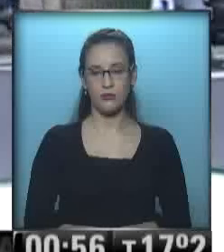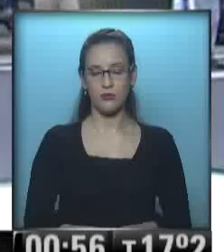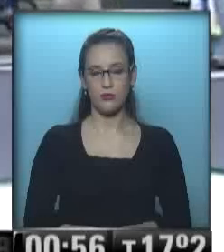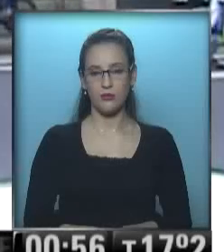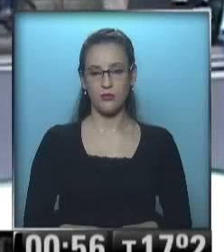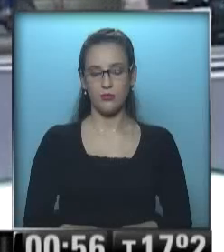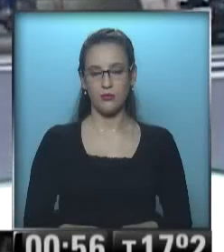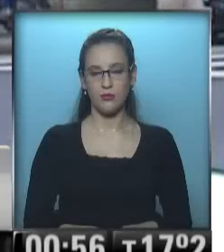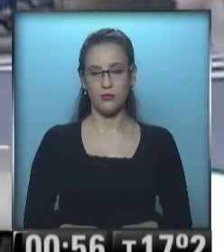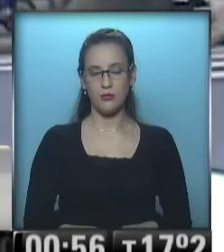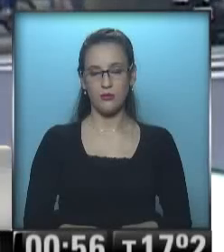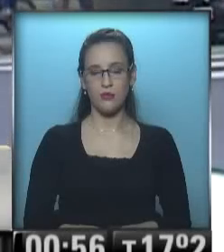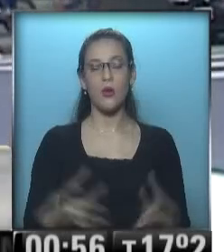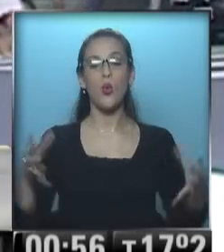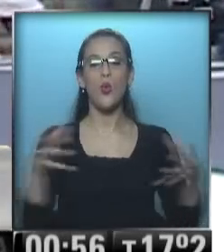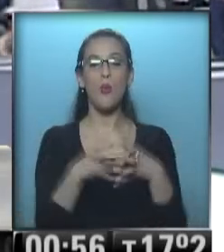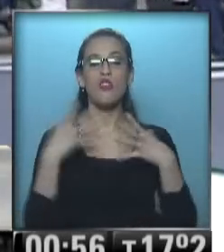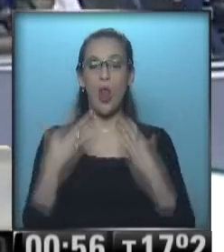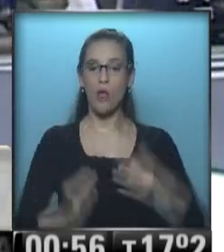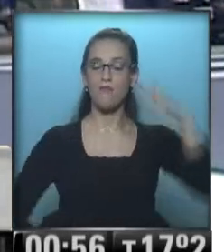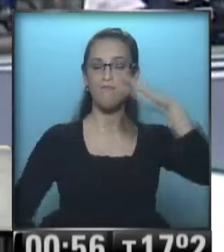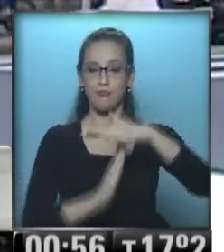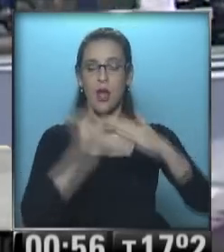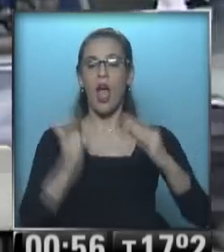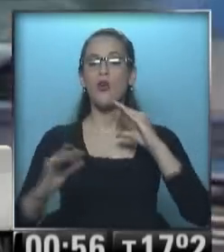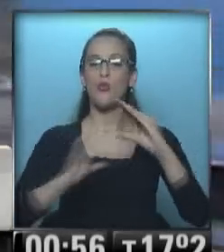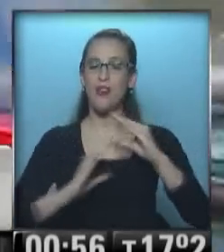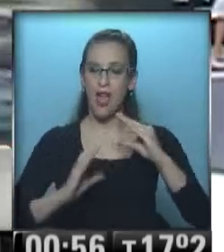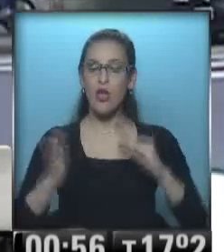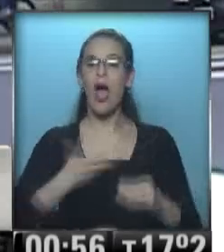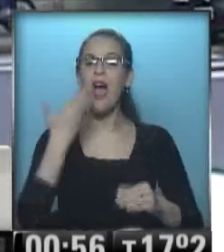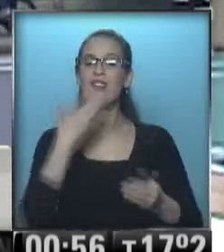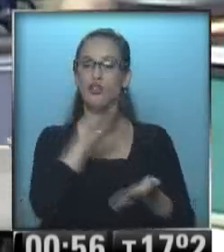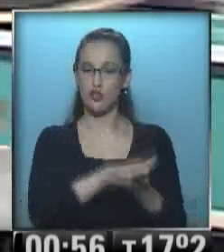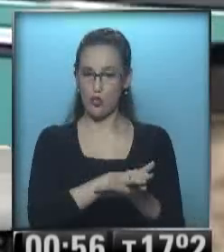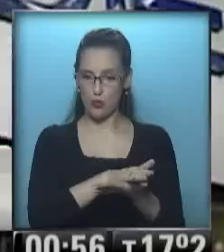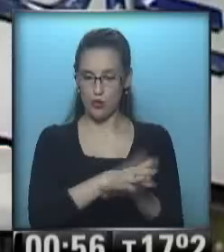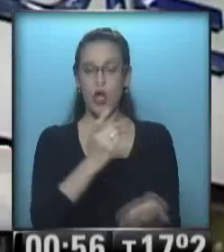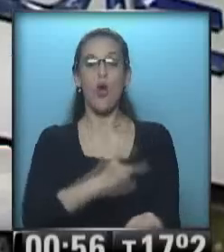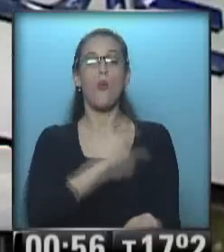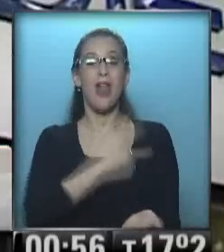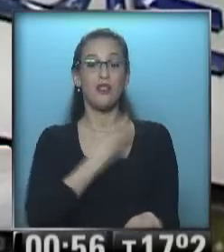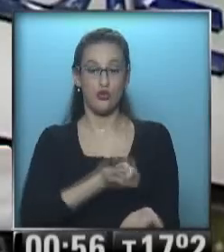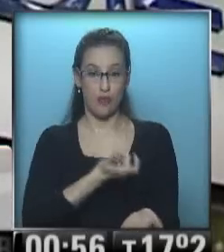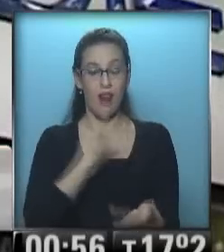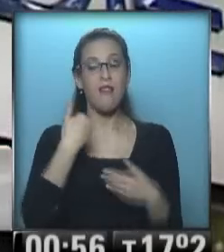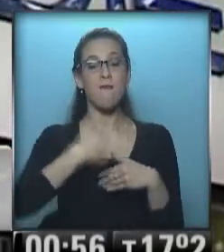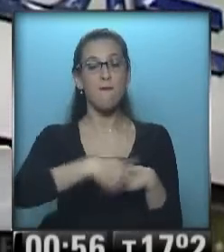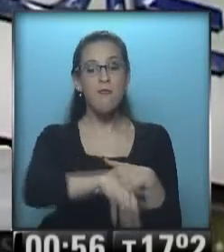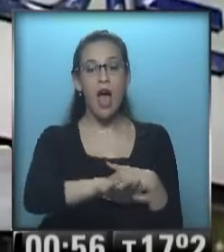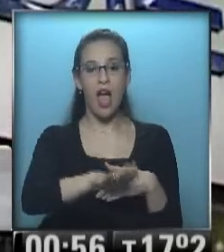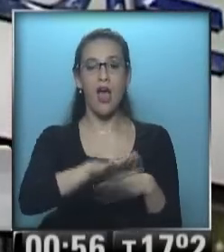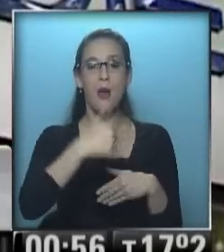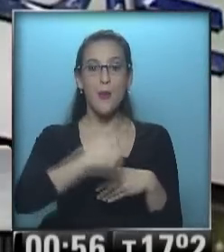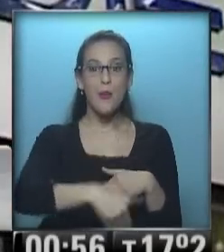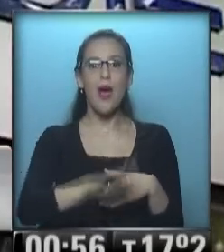La Superintendencia de Salud emitió un comunicado en el que advierte que los copagos que clínicas y sanatorios cobrarán desde el lunes a los afiliados de prepagas